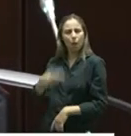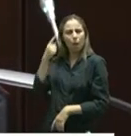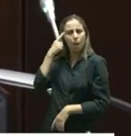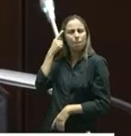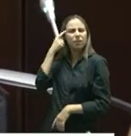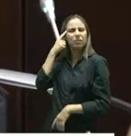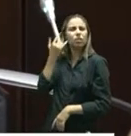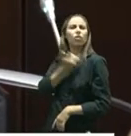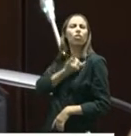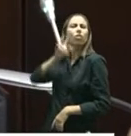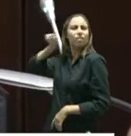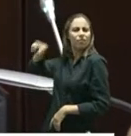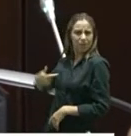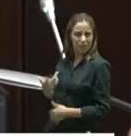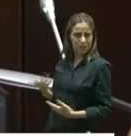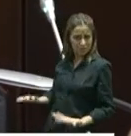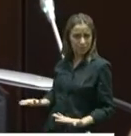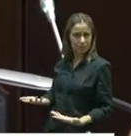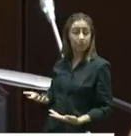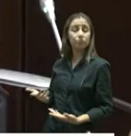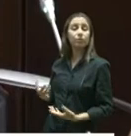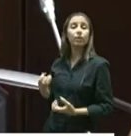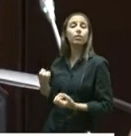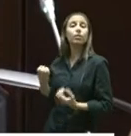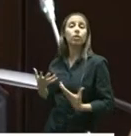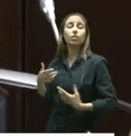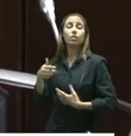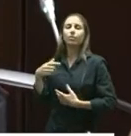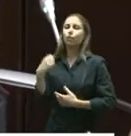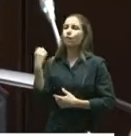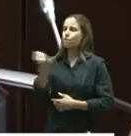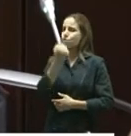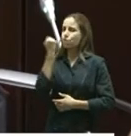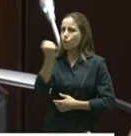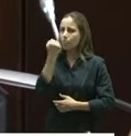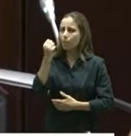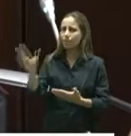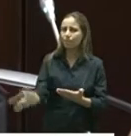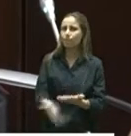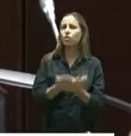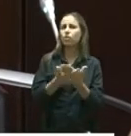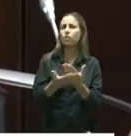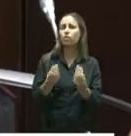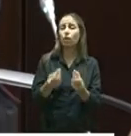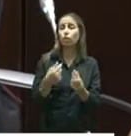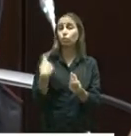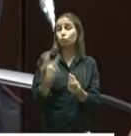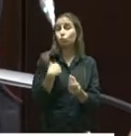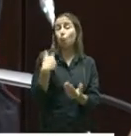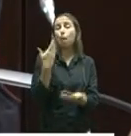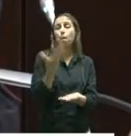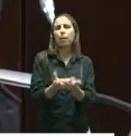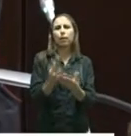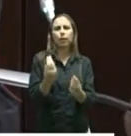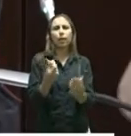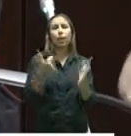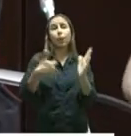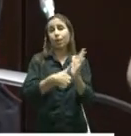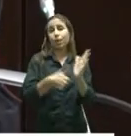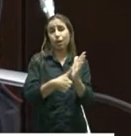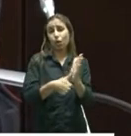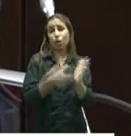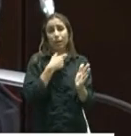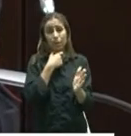salir entonces presidenta para nosotros Esto es lo lo fundamental de nuestro nuestro fundamento íbamos a pedir un cuarto intermedio incluso porque nos llegó esta información